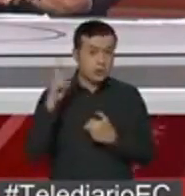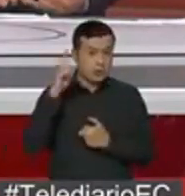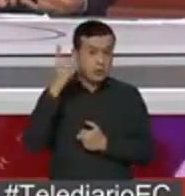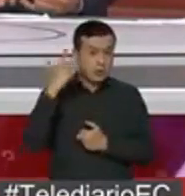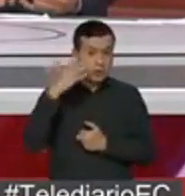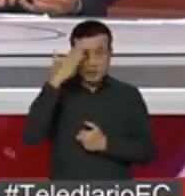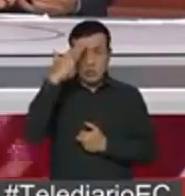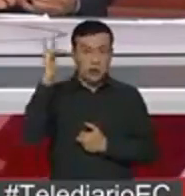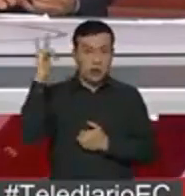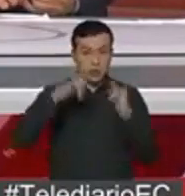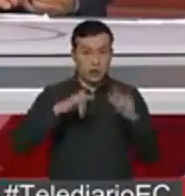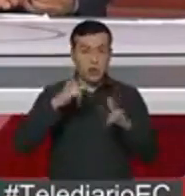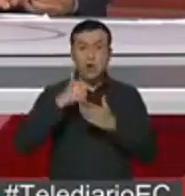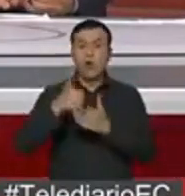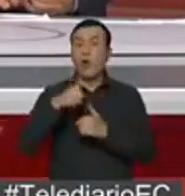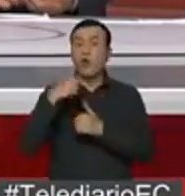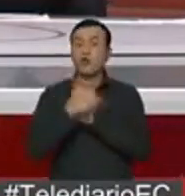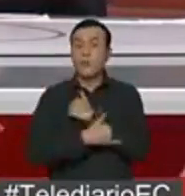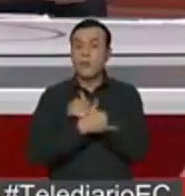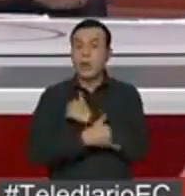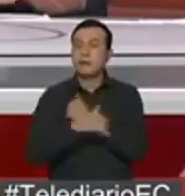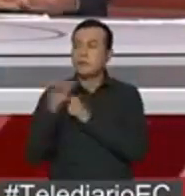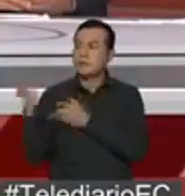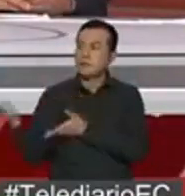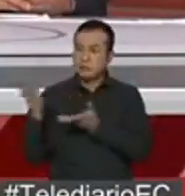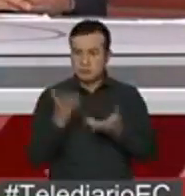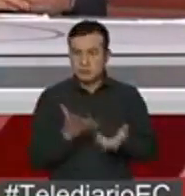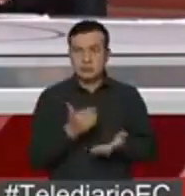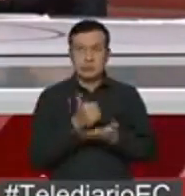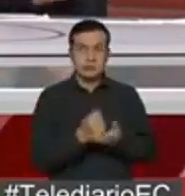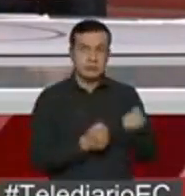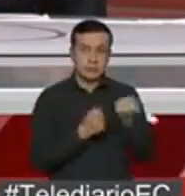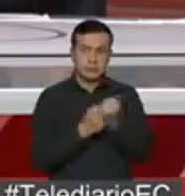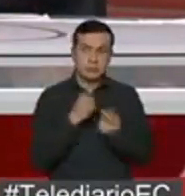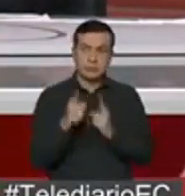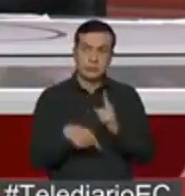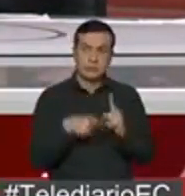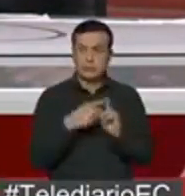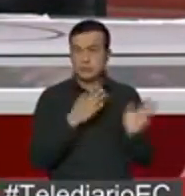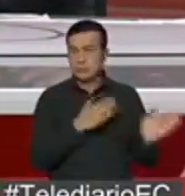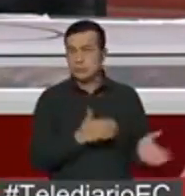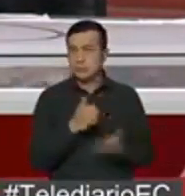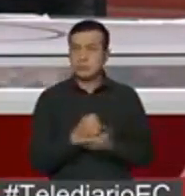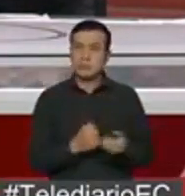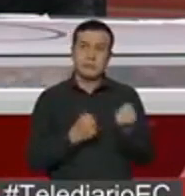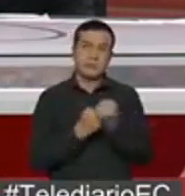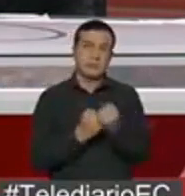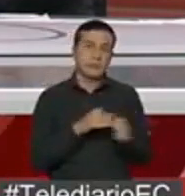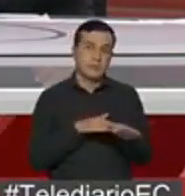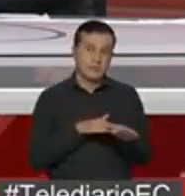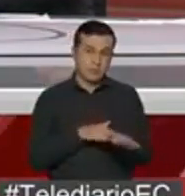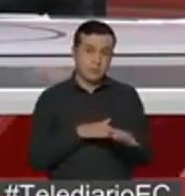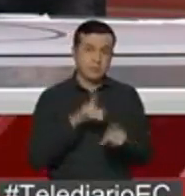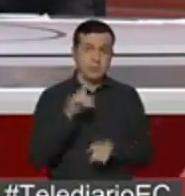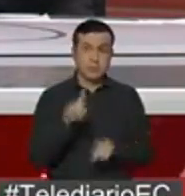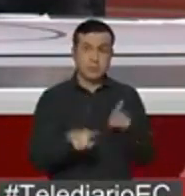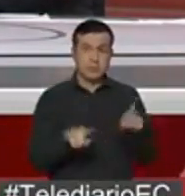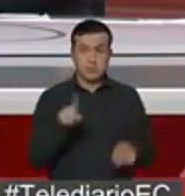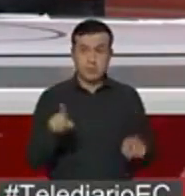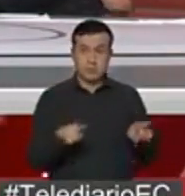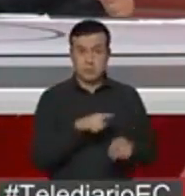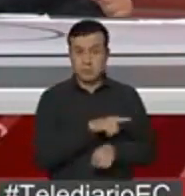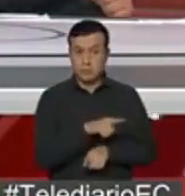que han habido vuelos humanitarios que ha realizado la compañía para poder apoyar y respaldar incluso a compatriotas que no han